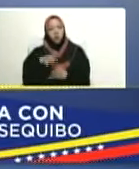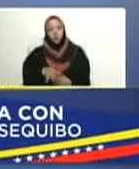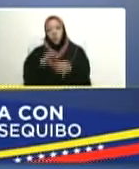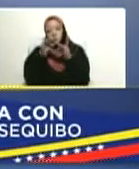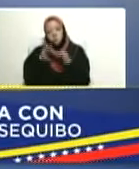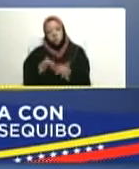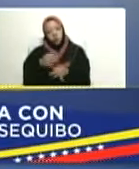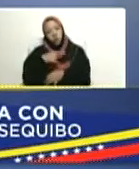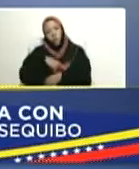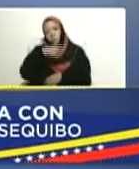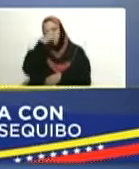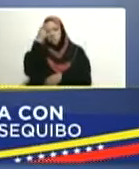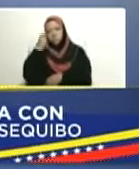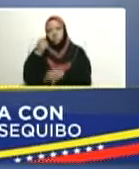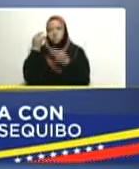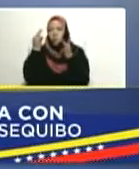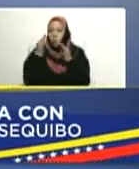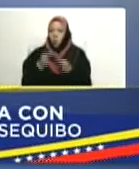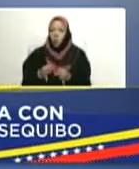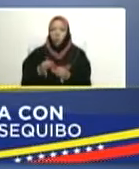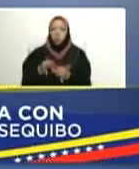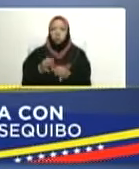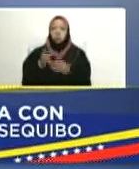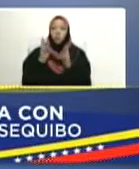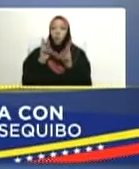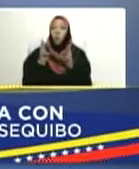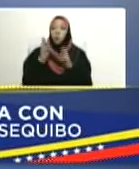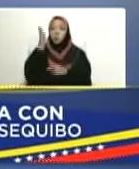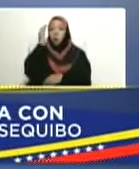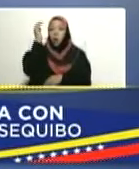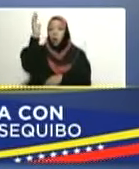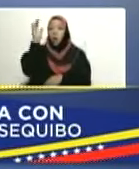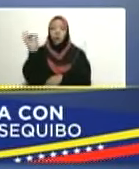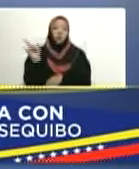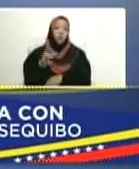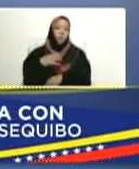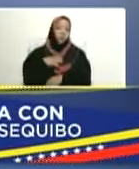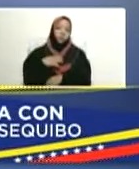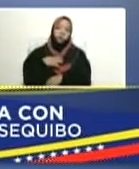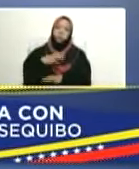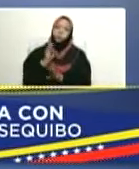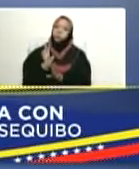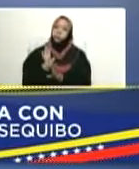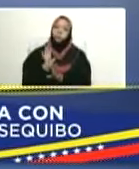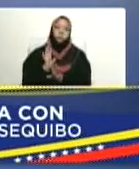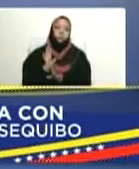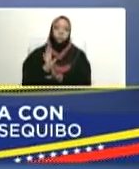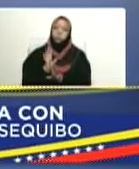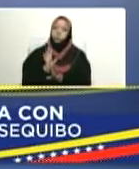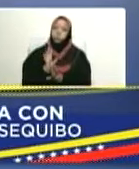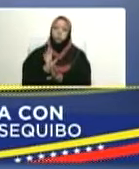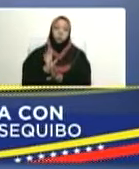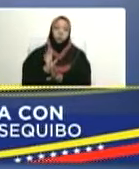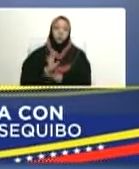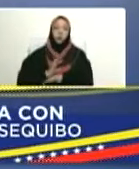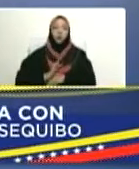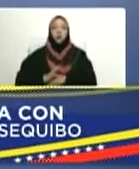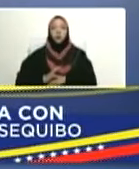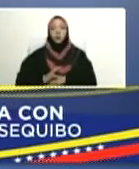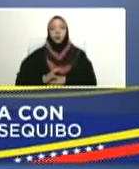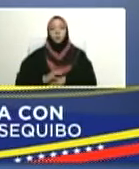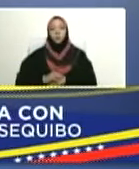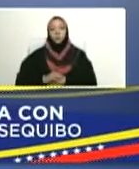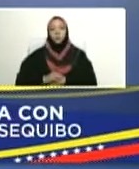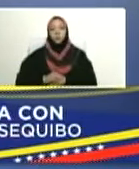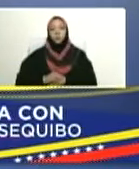aseguro. Se los juro, pues. No van a poder con nosotros. Y hemos